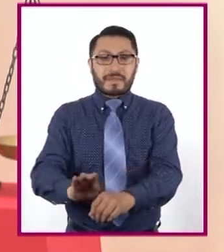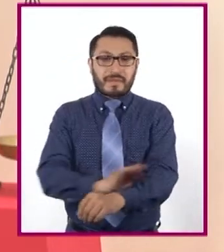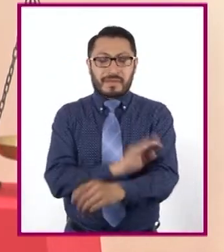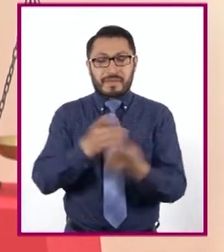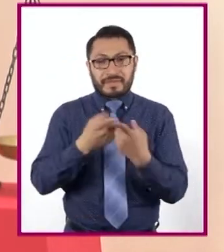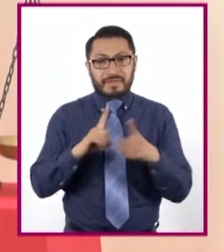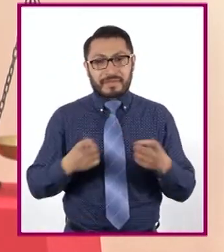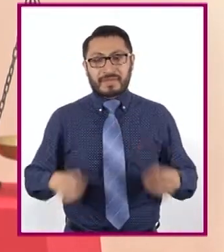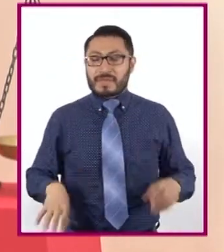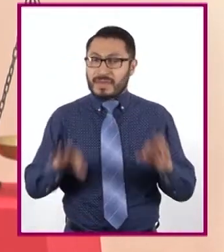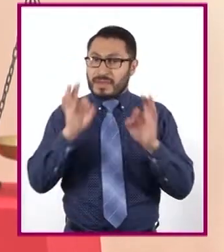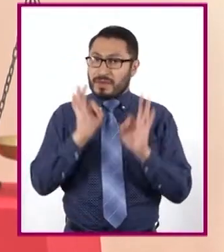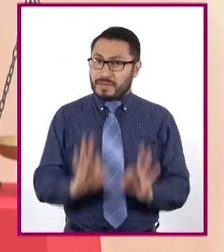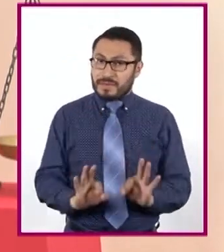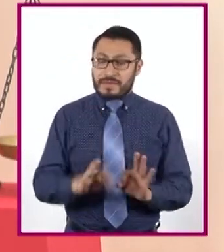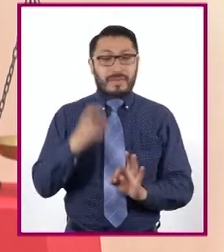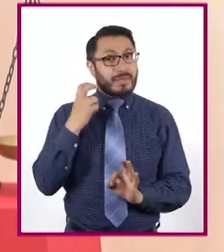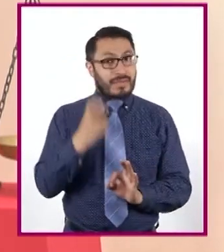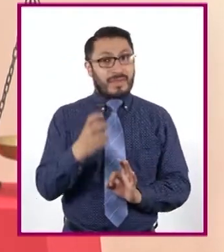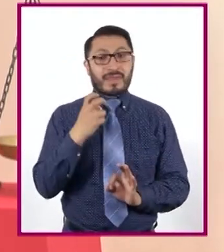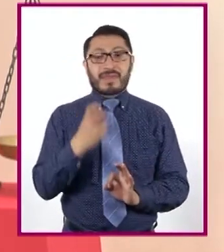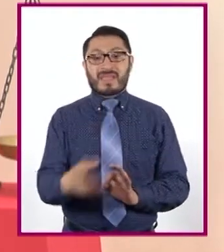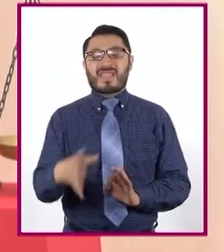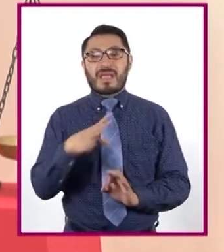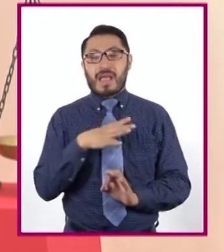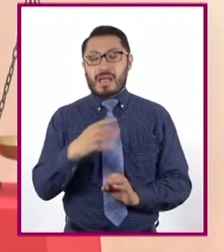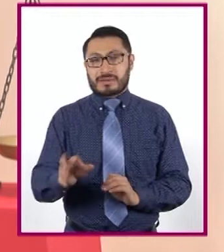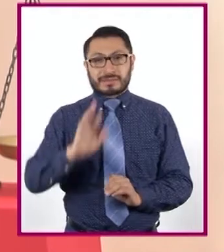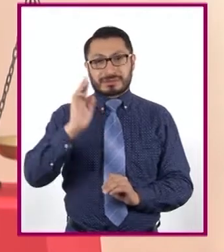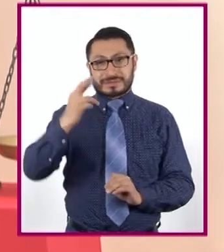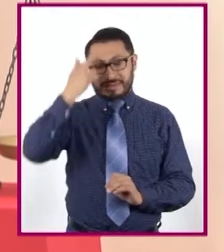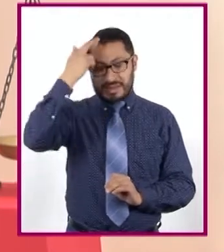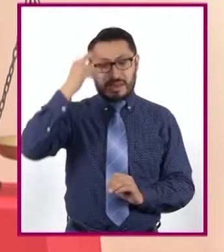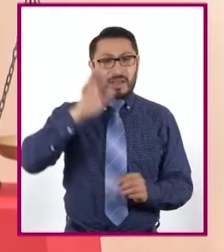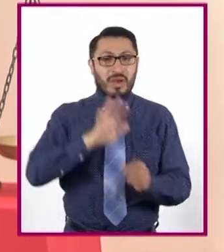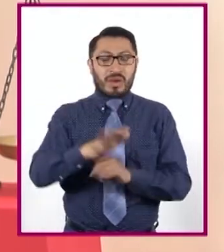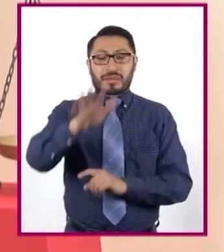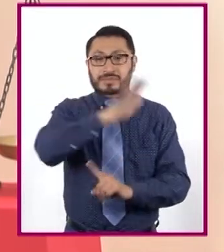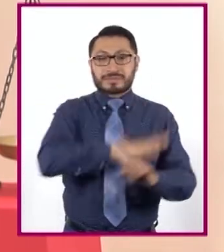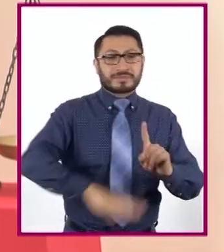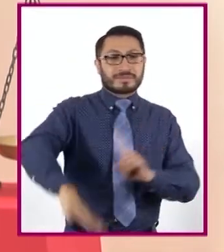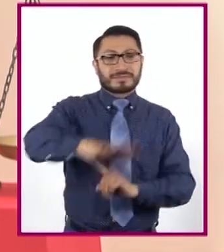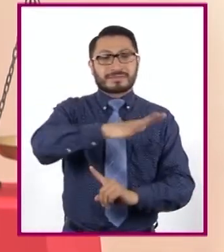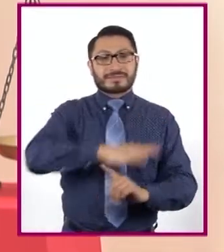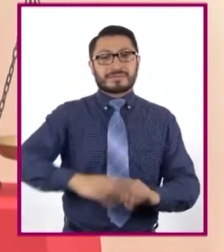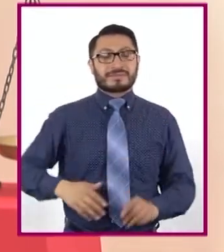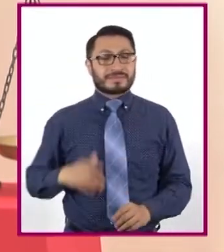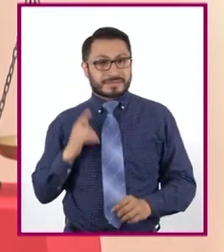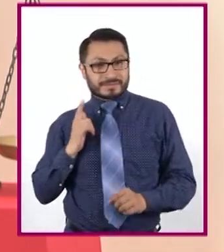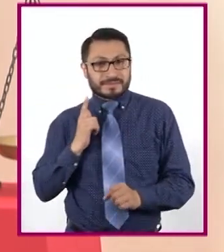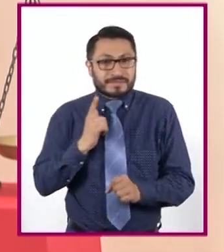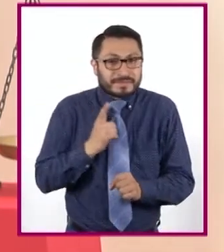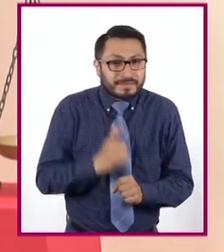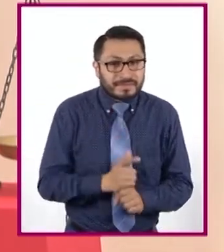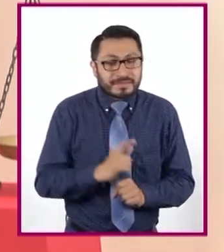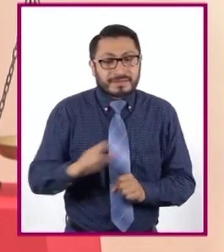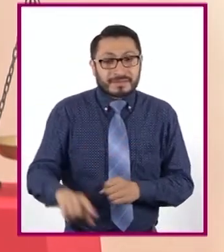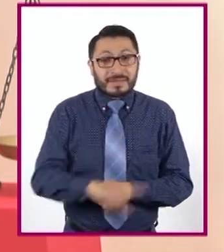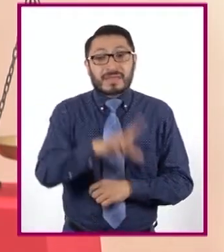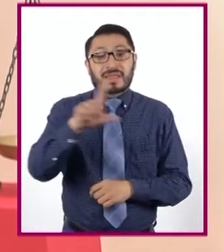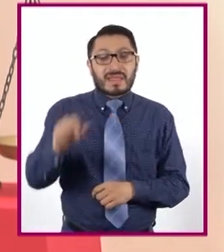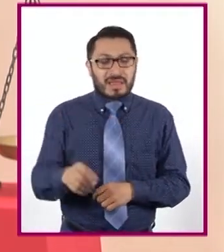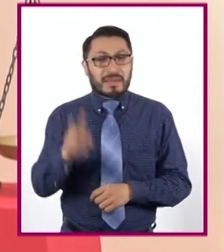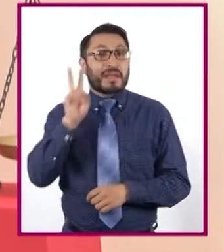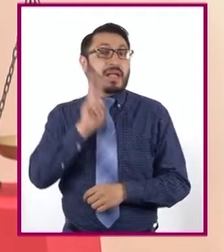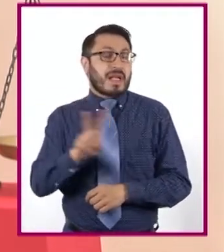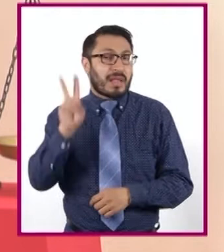desarrollo integral. Para ello, tendremos que considerar el panorama general en el que se encuentran. Después veremos qué tipo